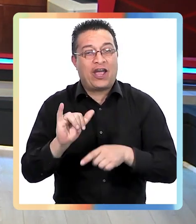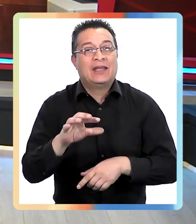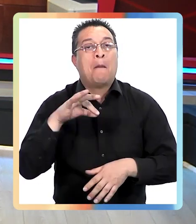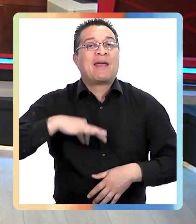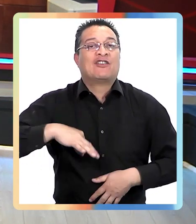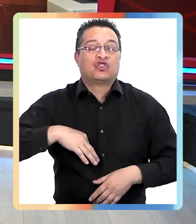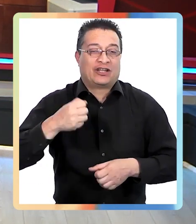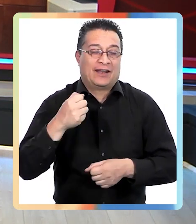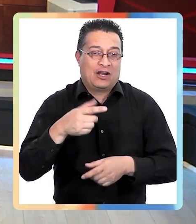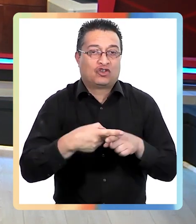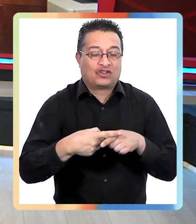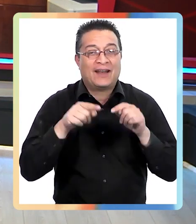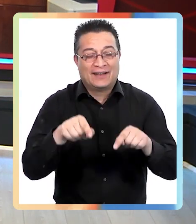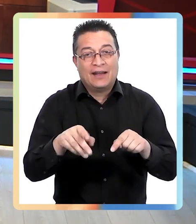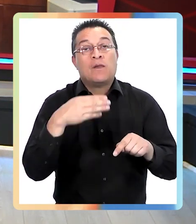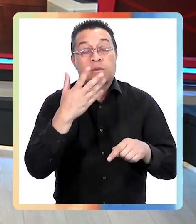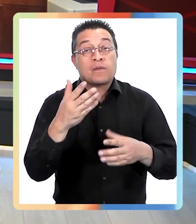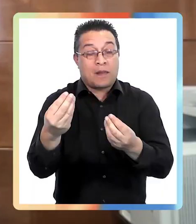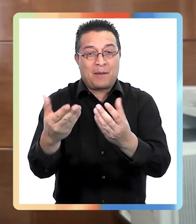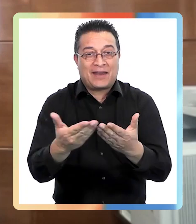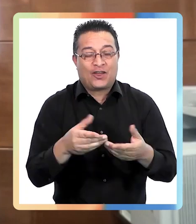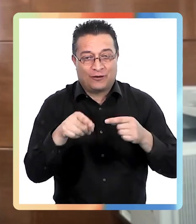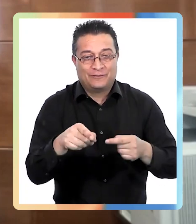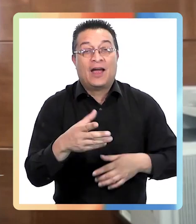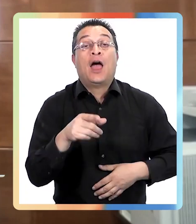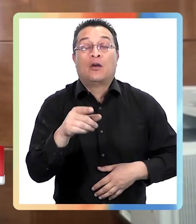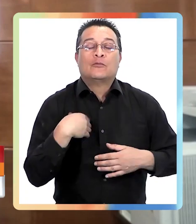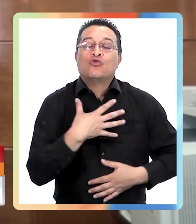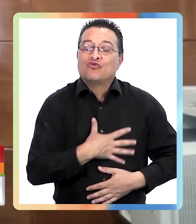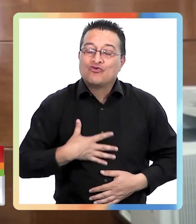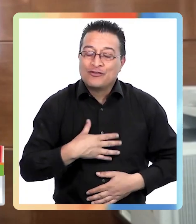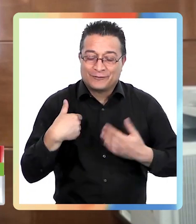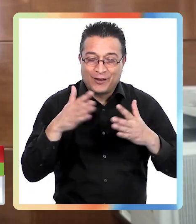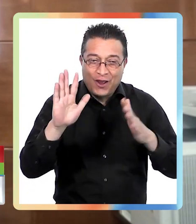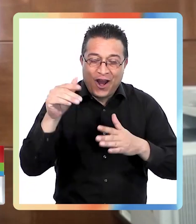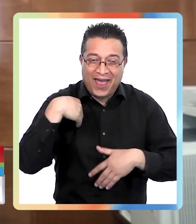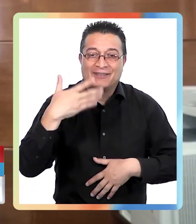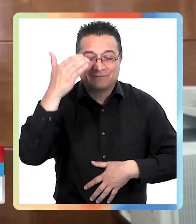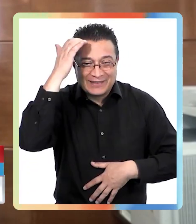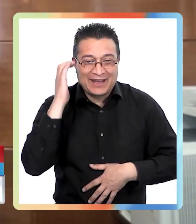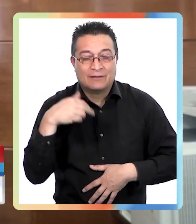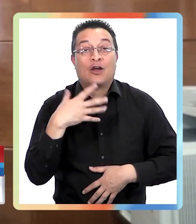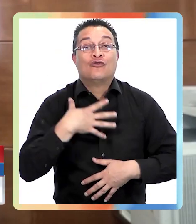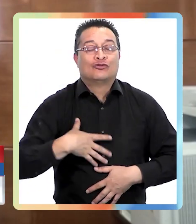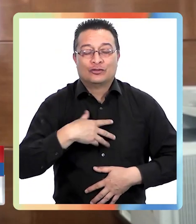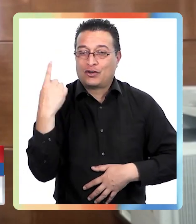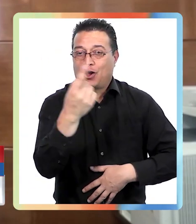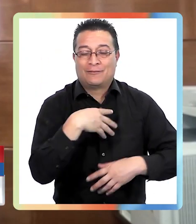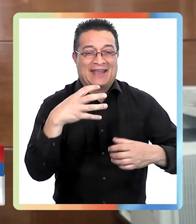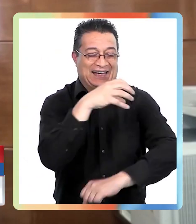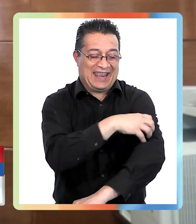Bienvenida a esta conversación con las regiones del país. Hola Scarlett, un gusto estar contigo y también que nos puedan ver todos